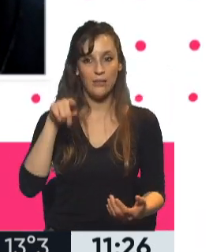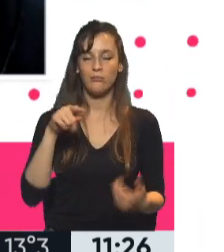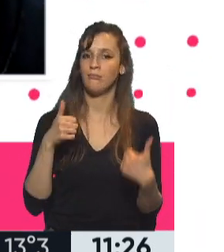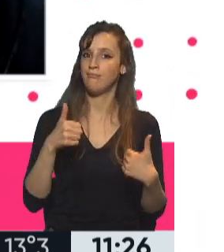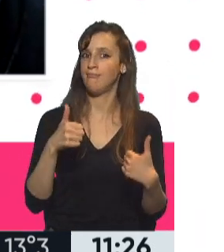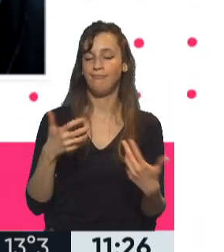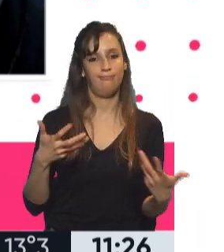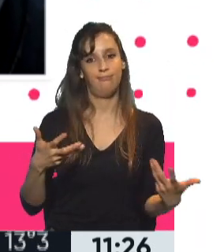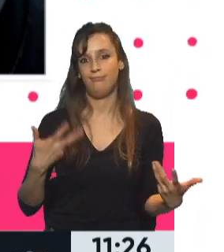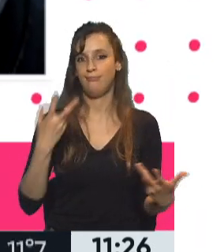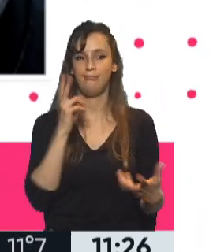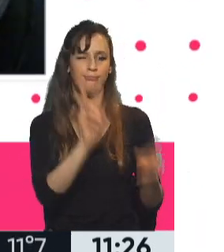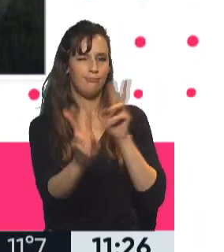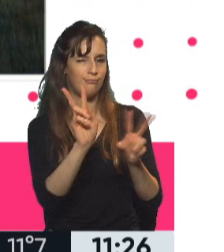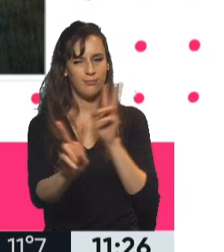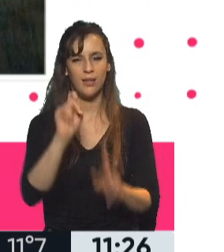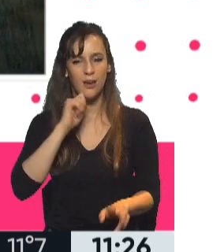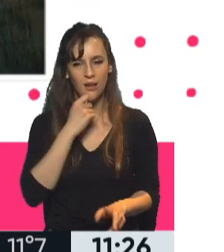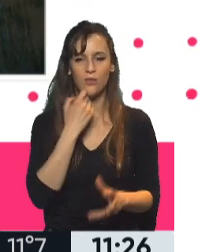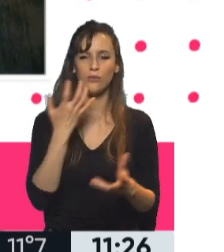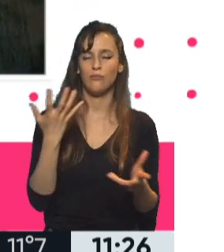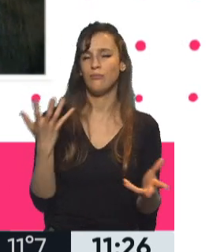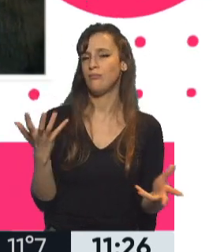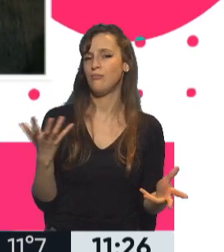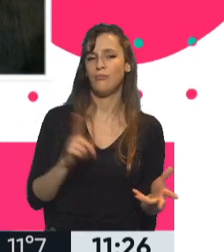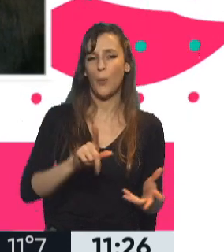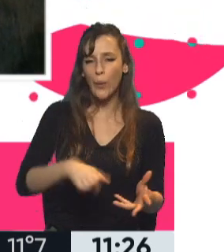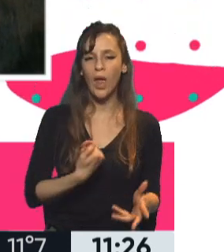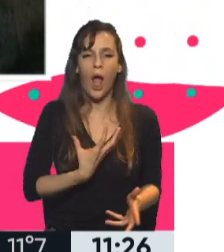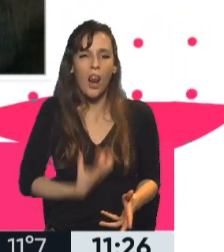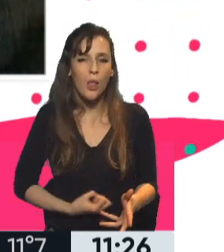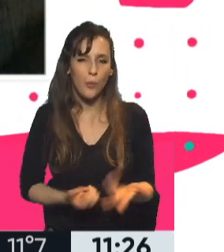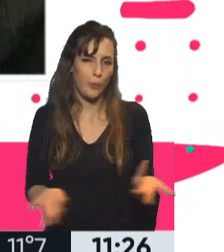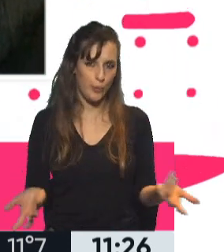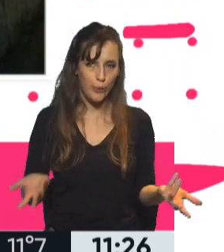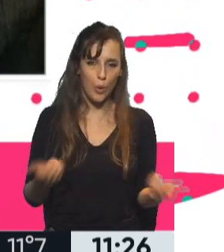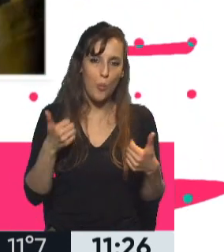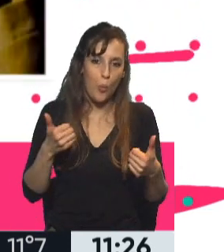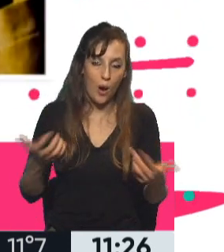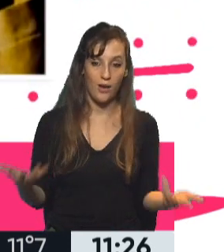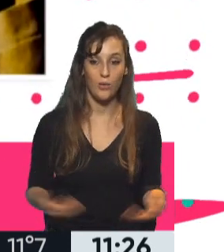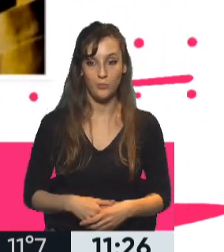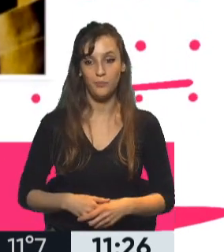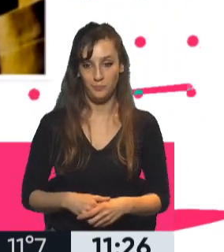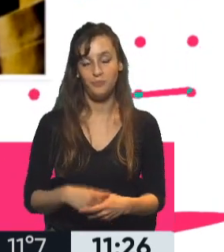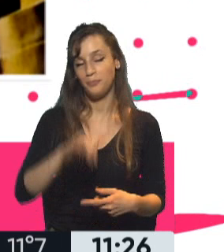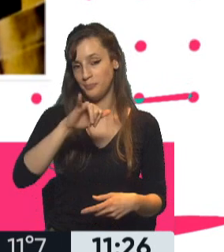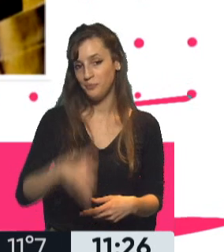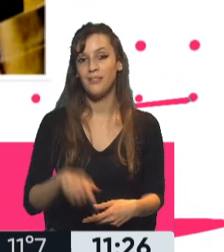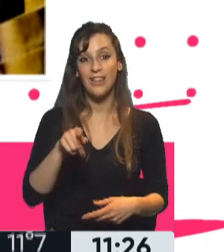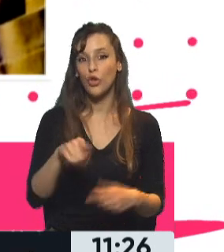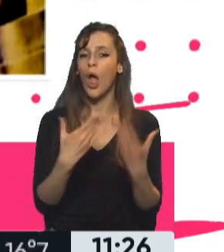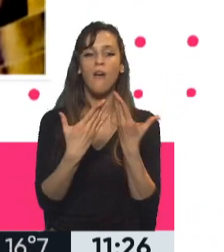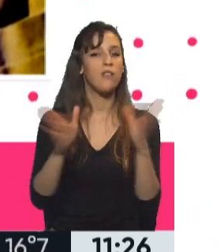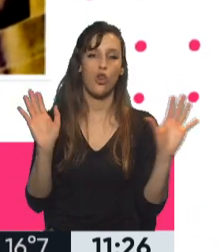tanta angustia a nivel mundial. Qué bueno que se abra justamente para todo el mundo esto. Muy bueno. Sí, justamente para todo el mundo. El que entra en